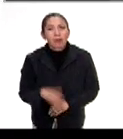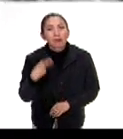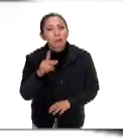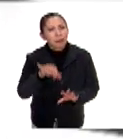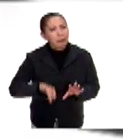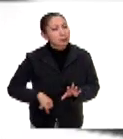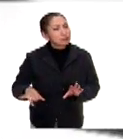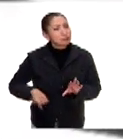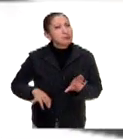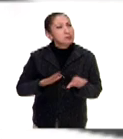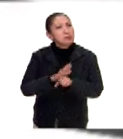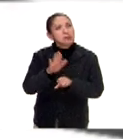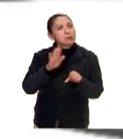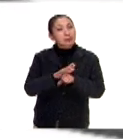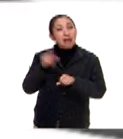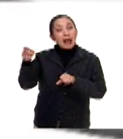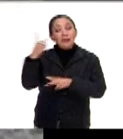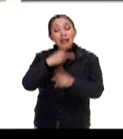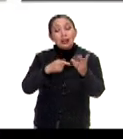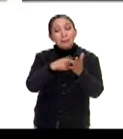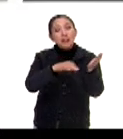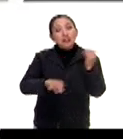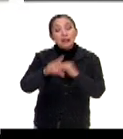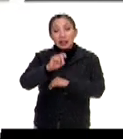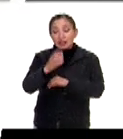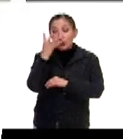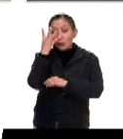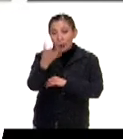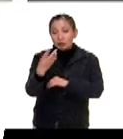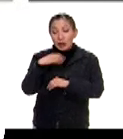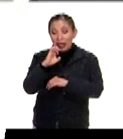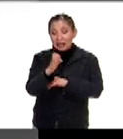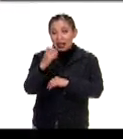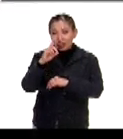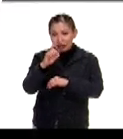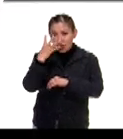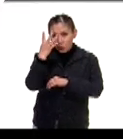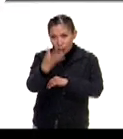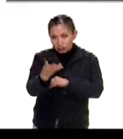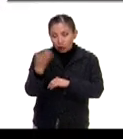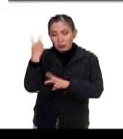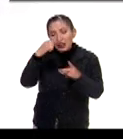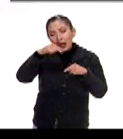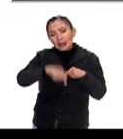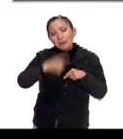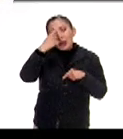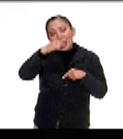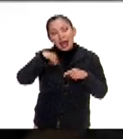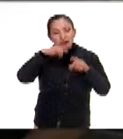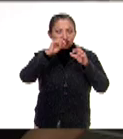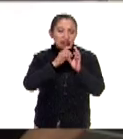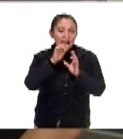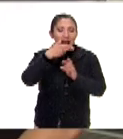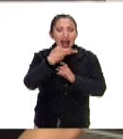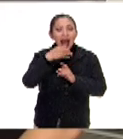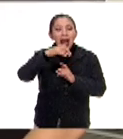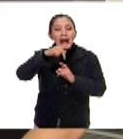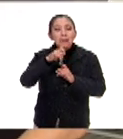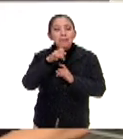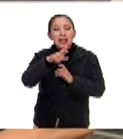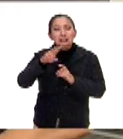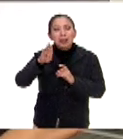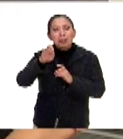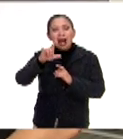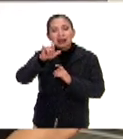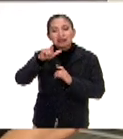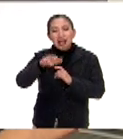lo interesante aquí es que él viene en 1934, en enero del 34, a hacer un artículo para Harper's Bazaar